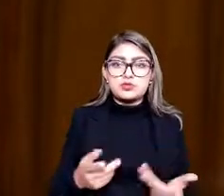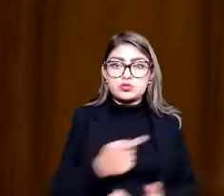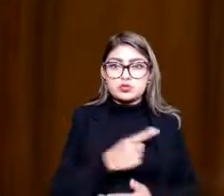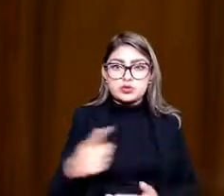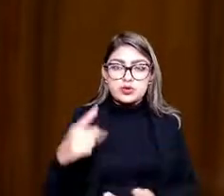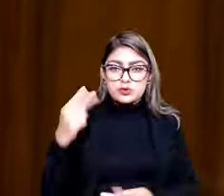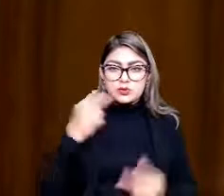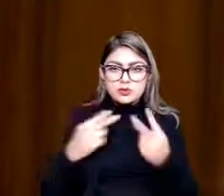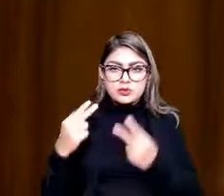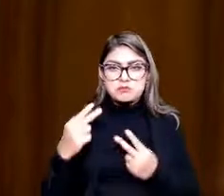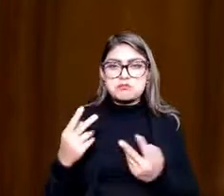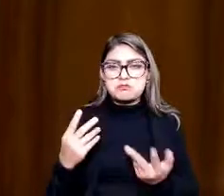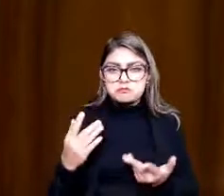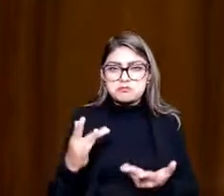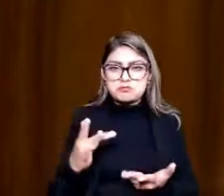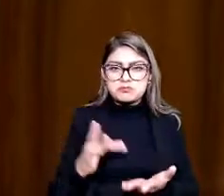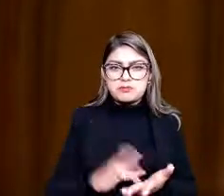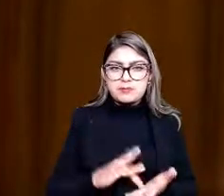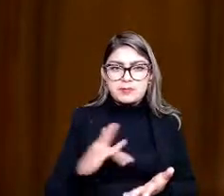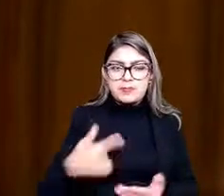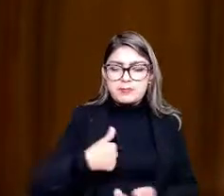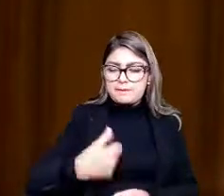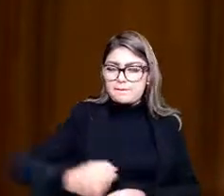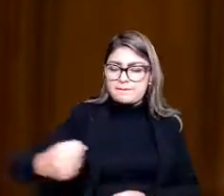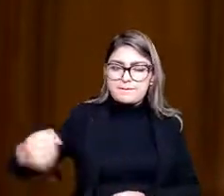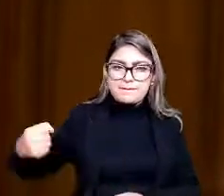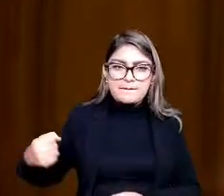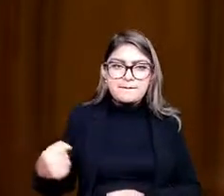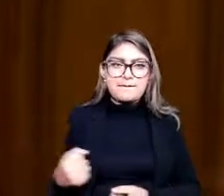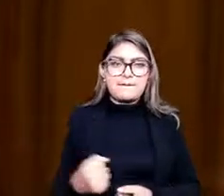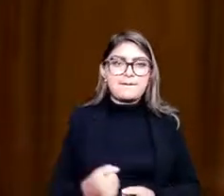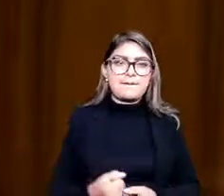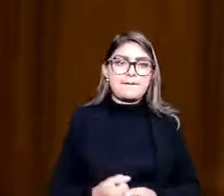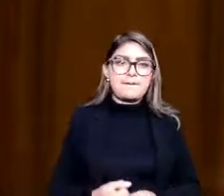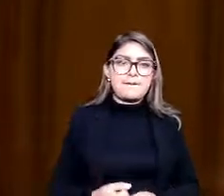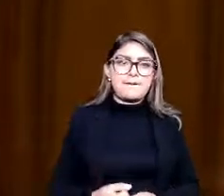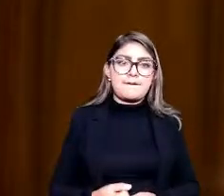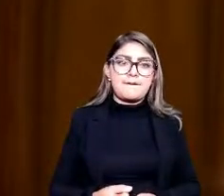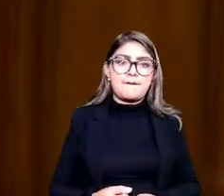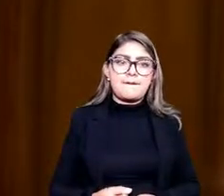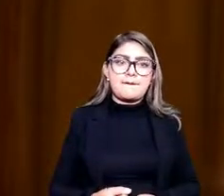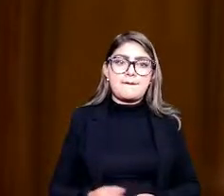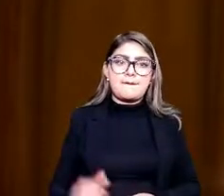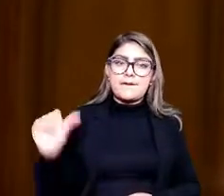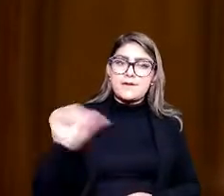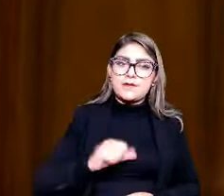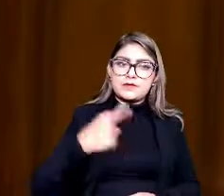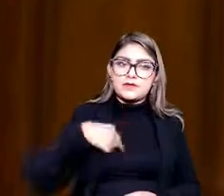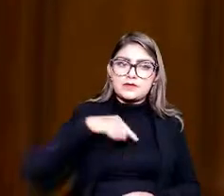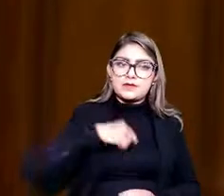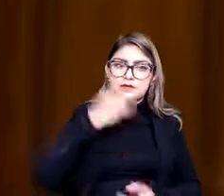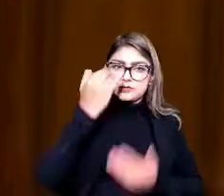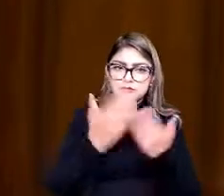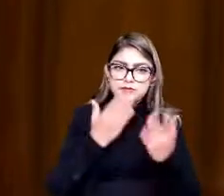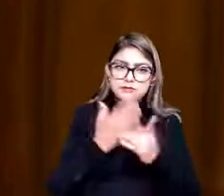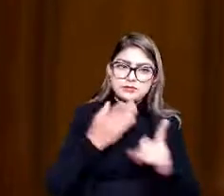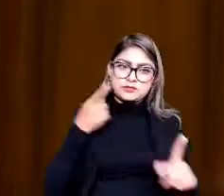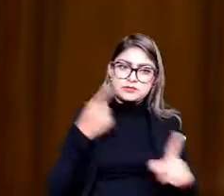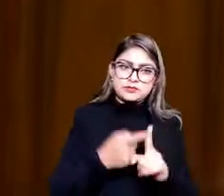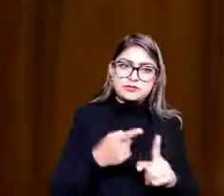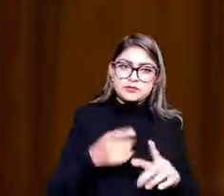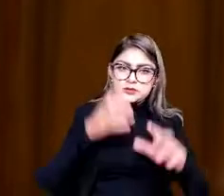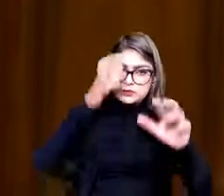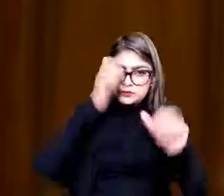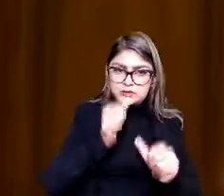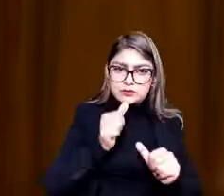diferentes redes sociales. Hoy traemos este punto de acuerdo para ayudar en